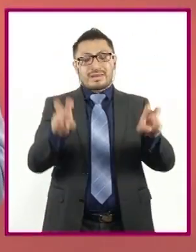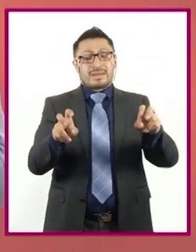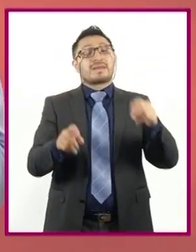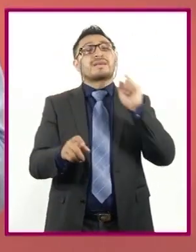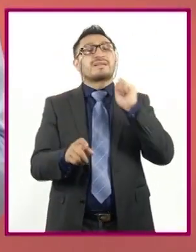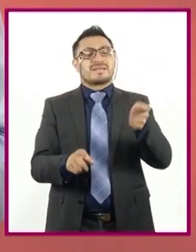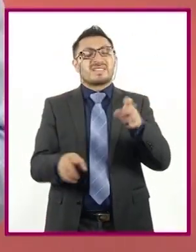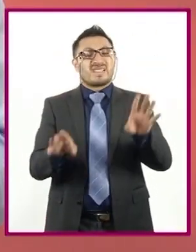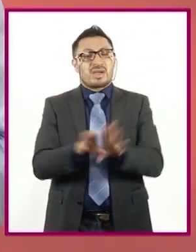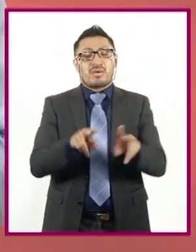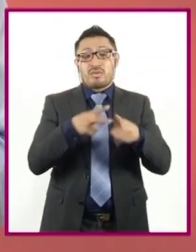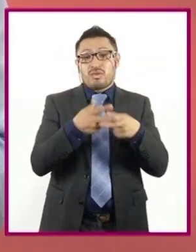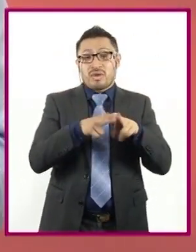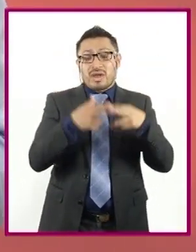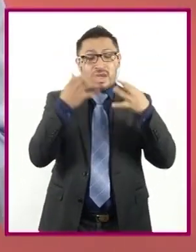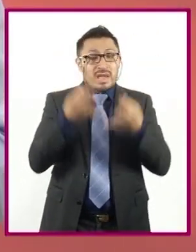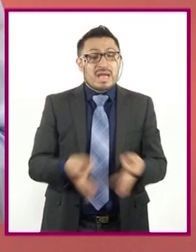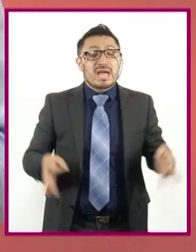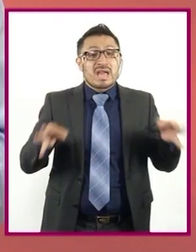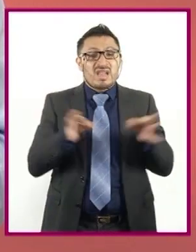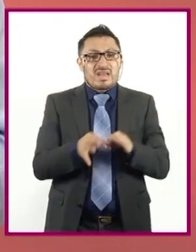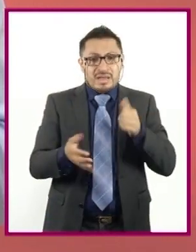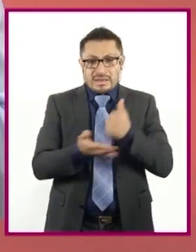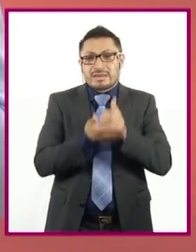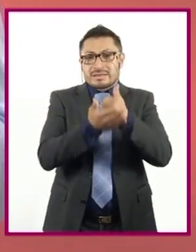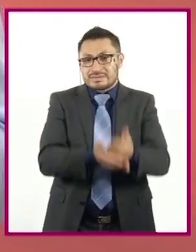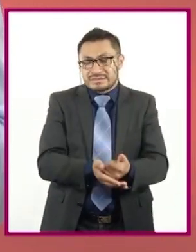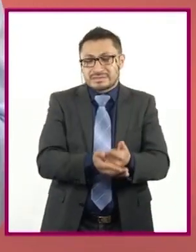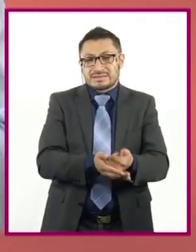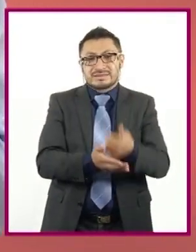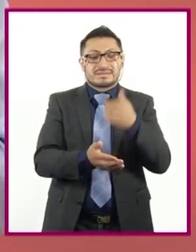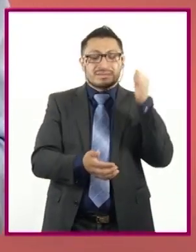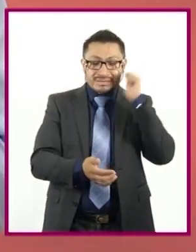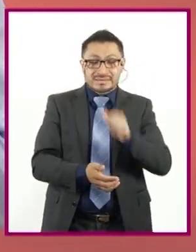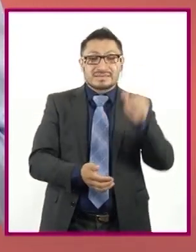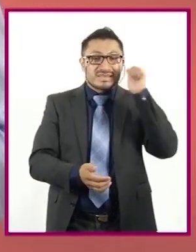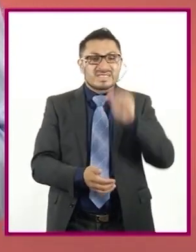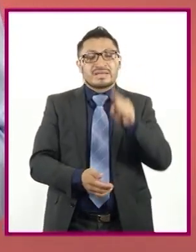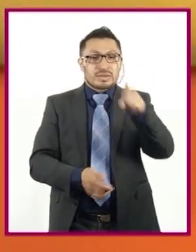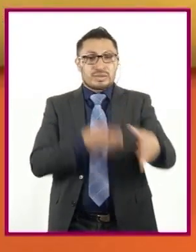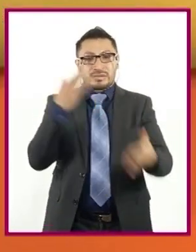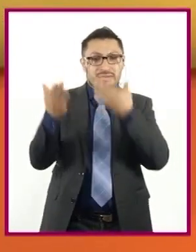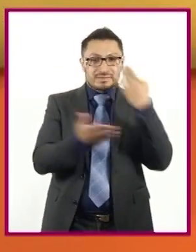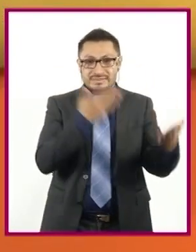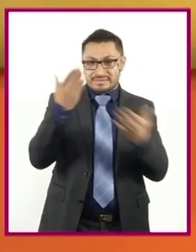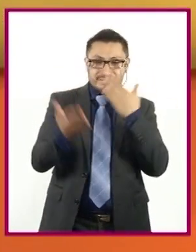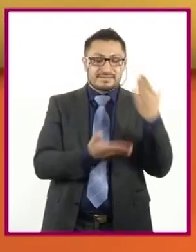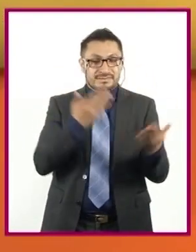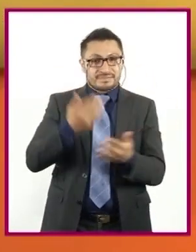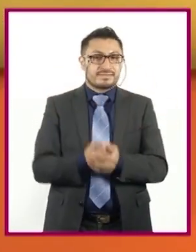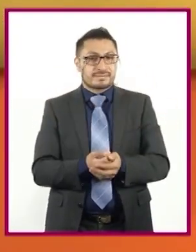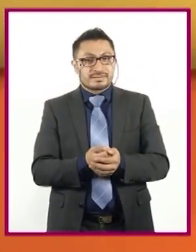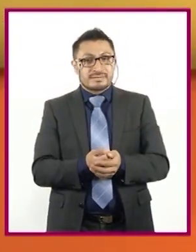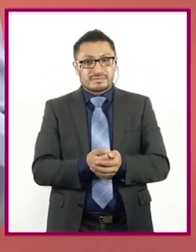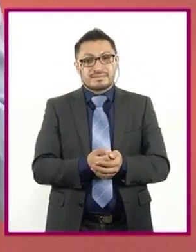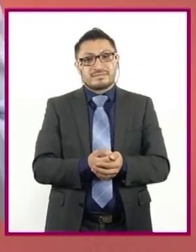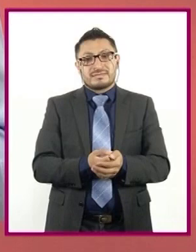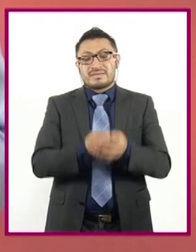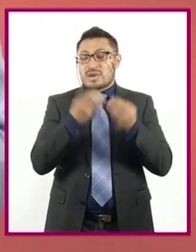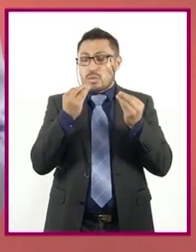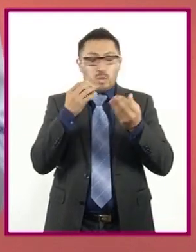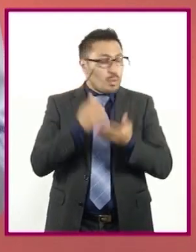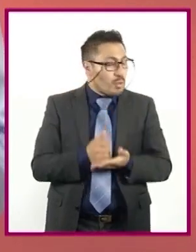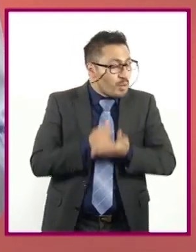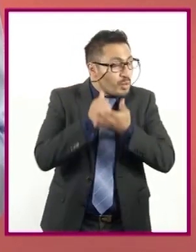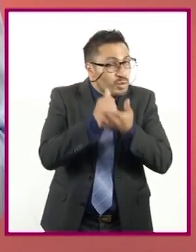son una herramienta muy importante que les ayudará constantemente en sus estudios. Les será de gran